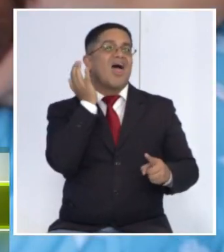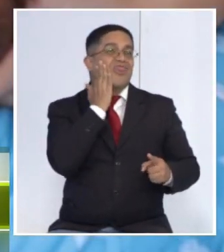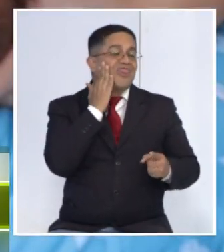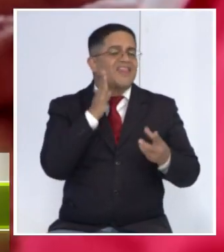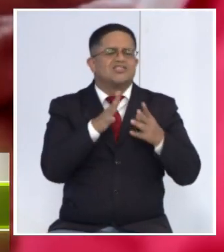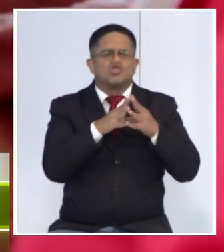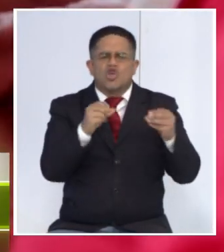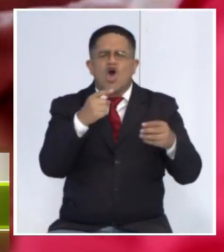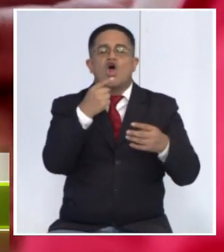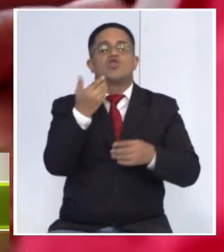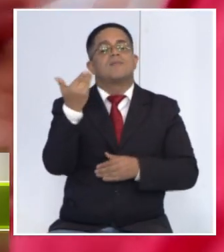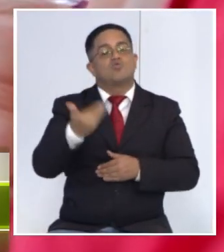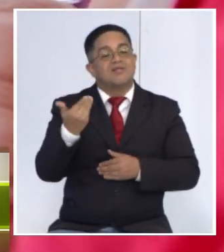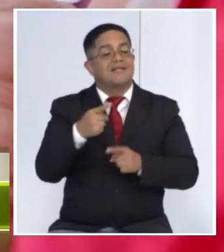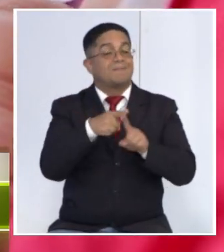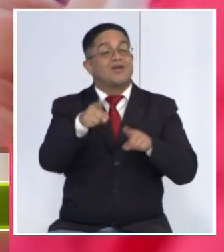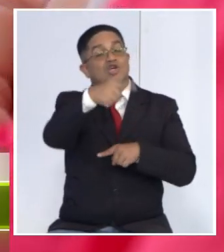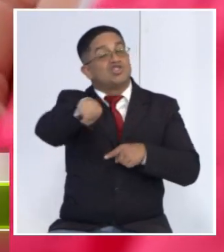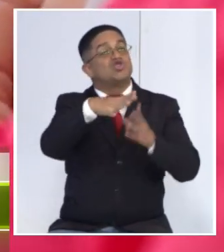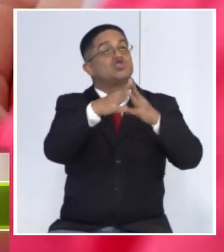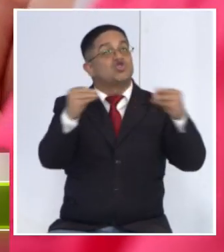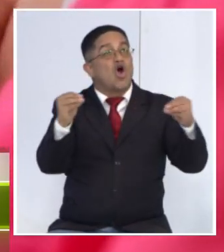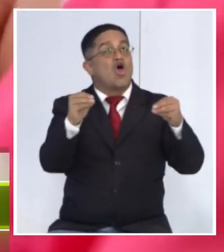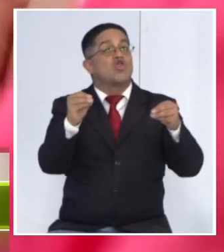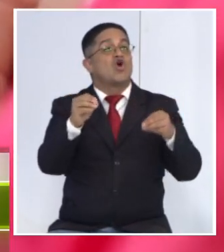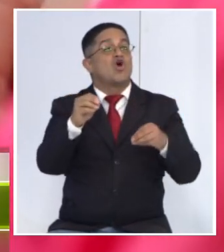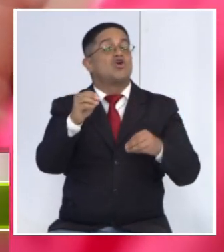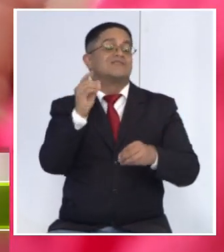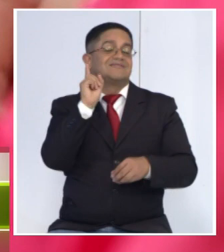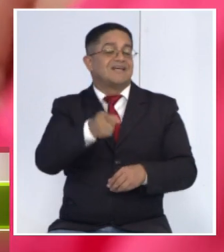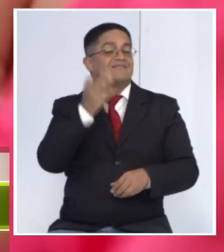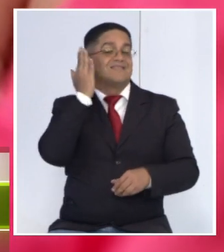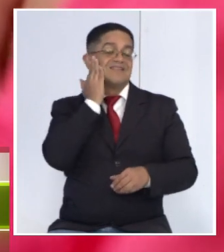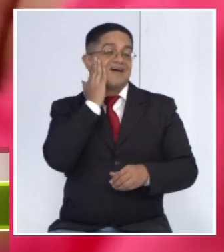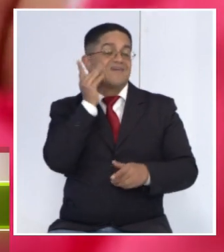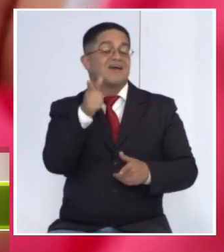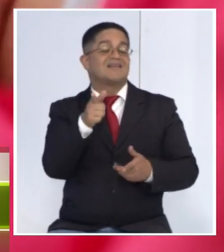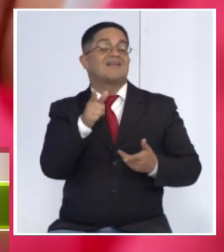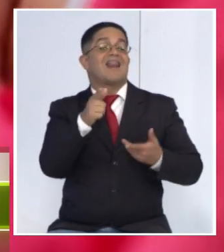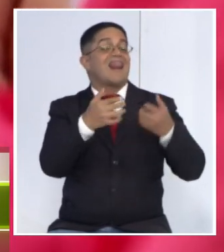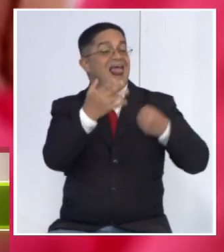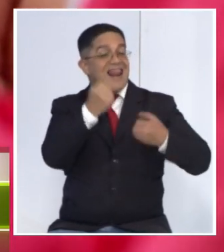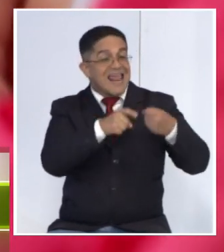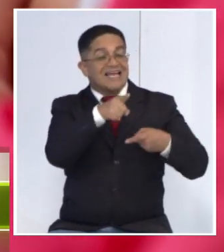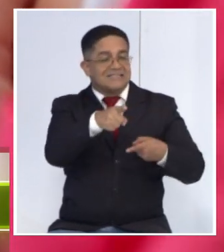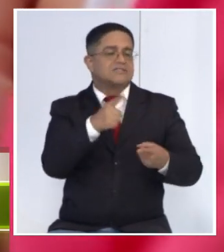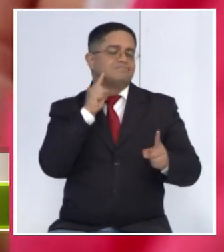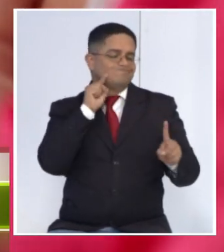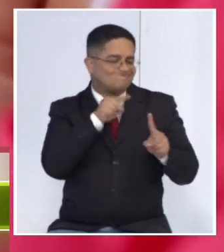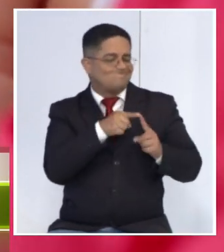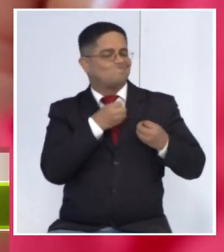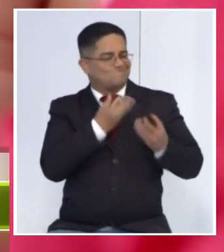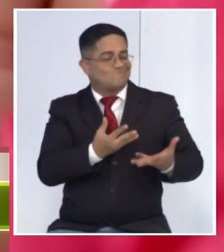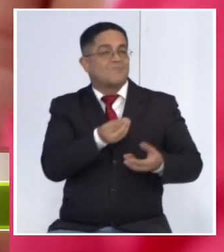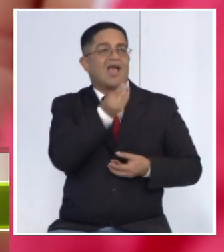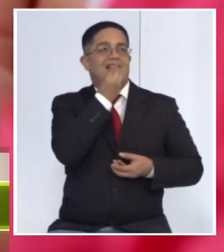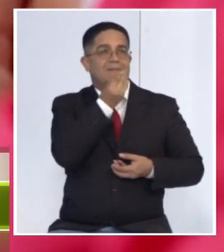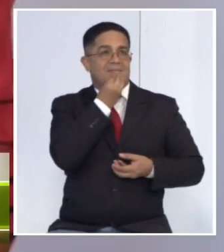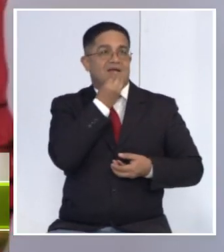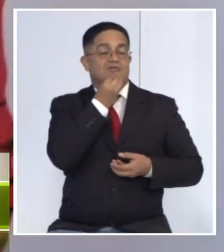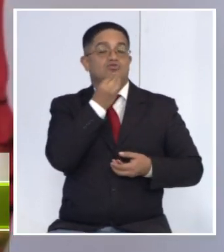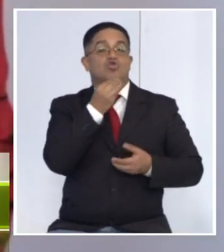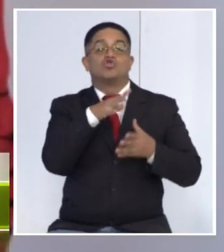pero todos tienen que saber que la leche materna está para eso, para alimentar. Entonces, todos sus componentes